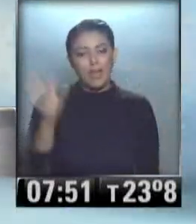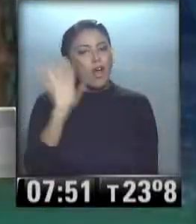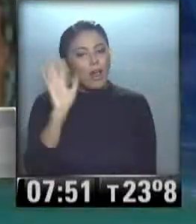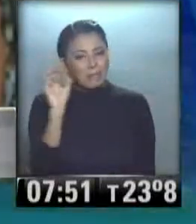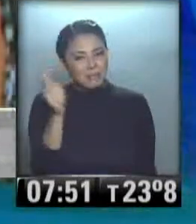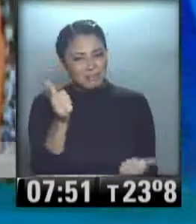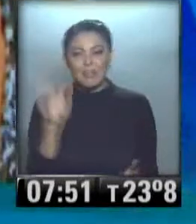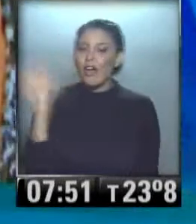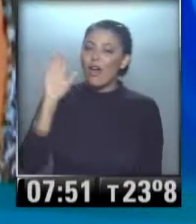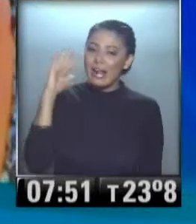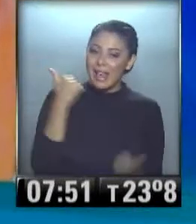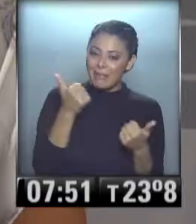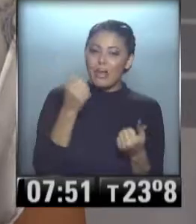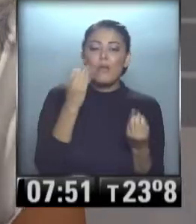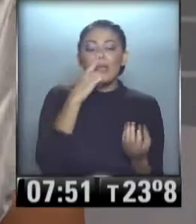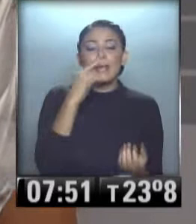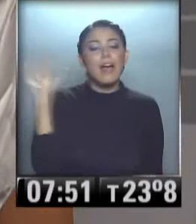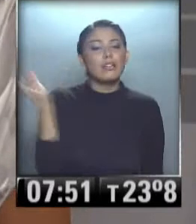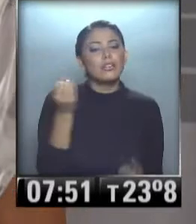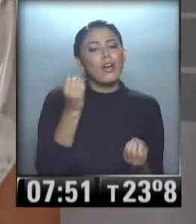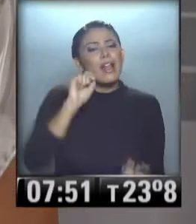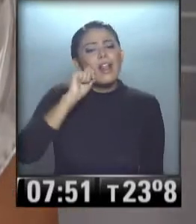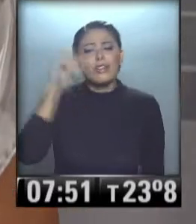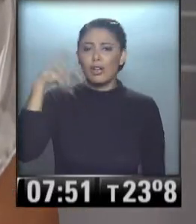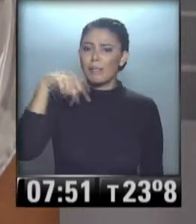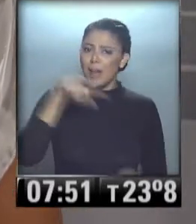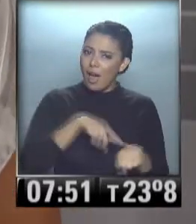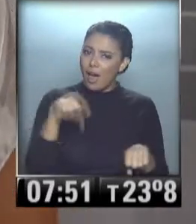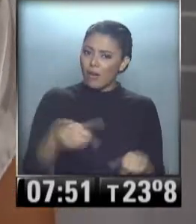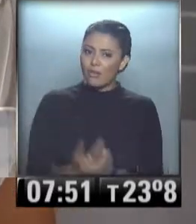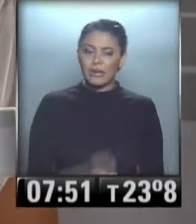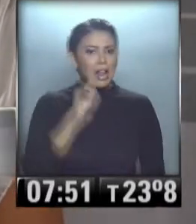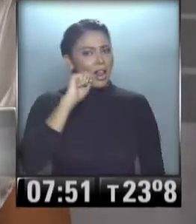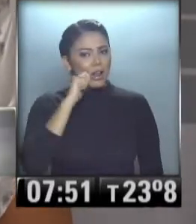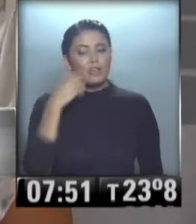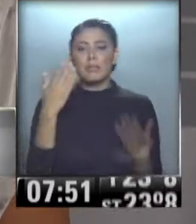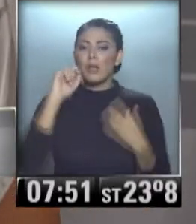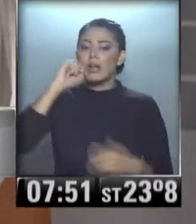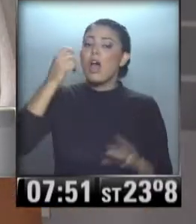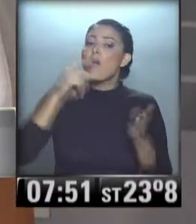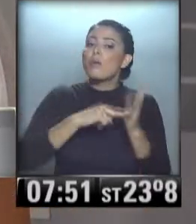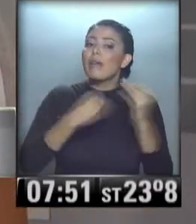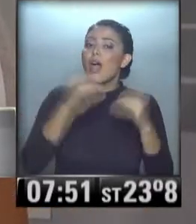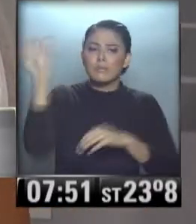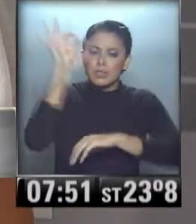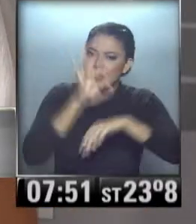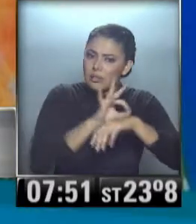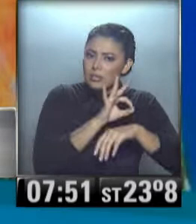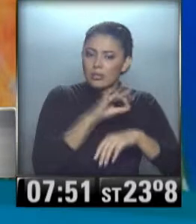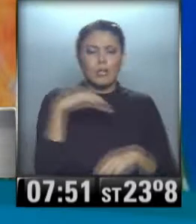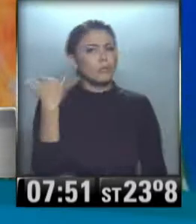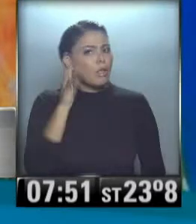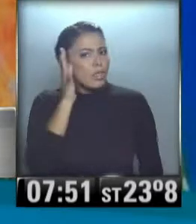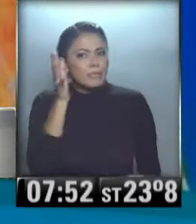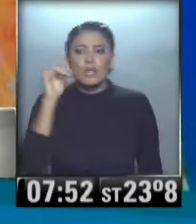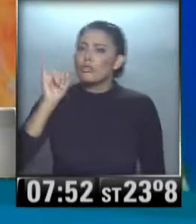Hola, Nadia, ¿cómo estás? Buen día para todos, bienvenidos. Qué lindo salir a caminar a esta hora, ¿eh? Hermoso, con buena claro. temperatura. El problema son los mosquitos. Hay muchos.